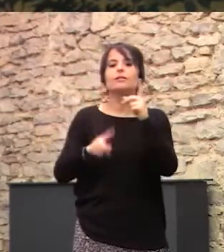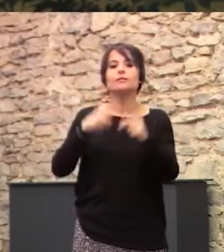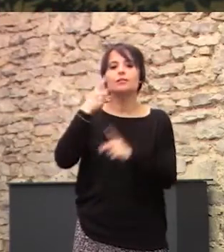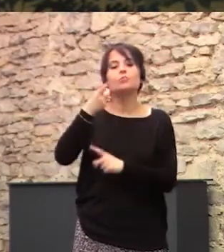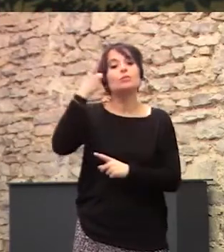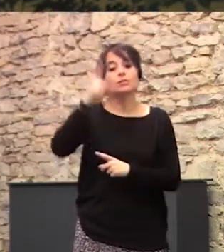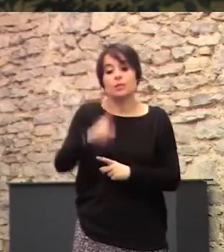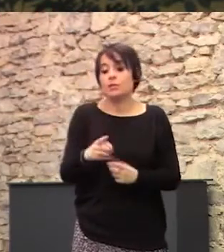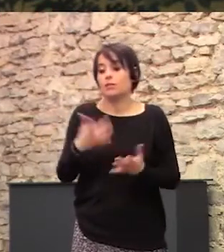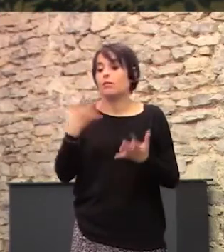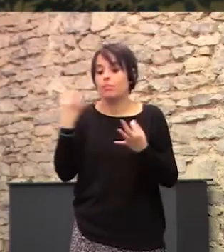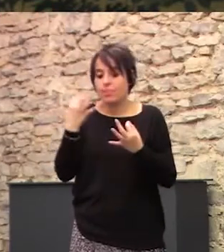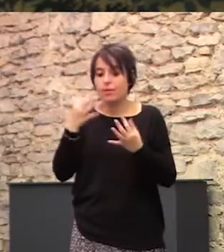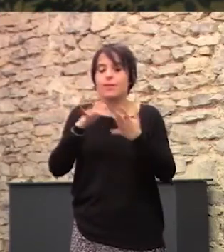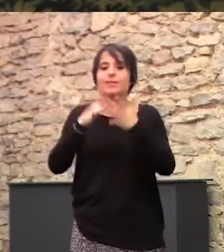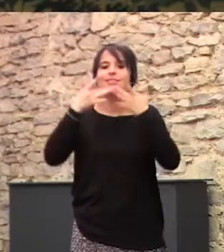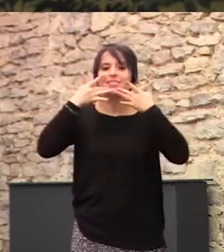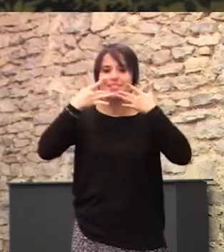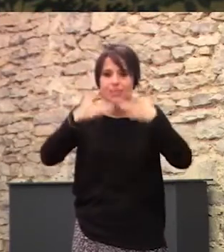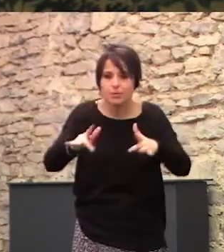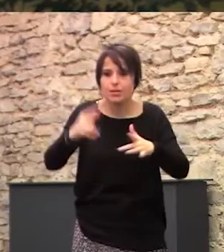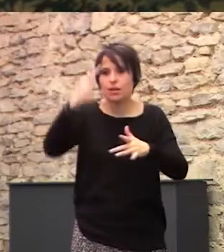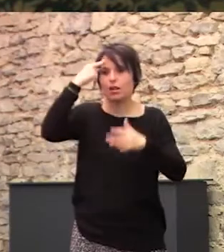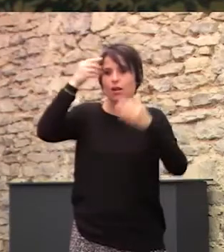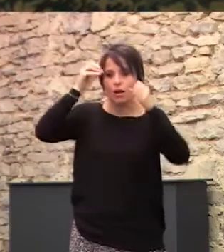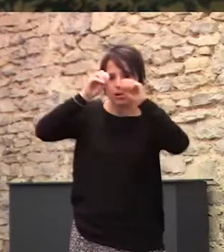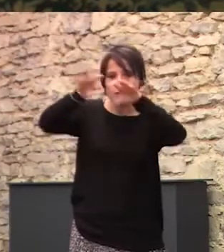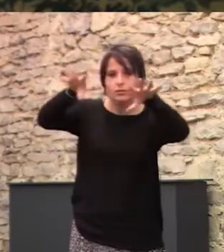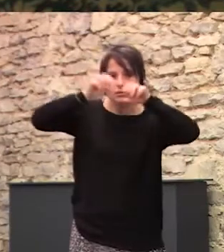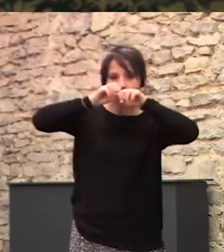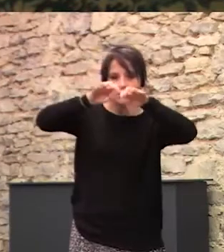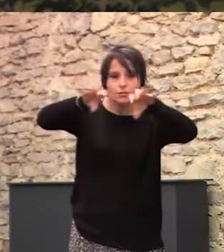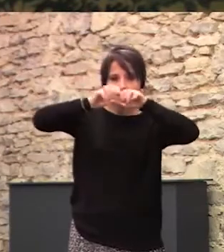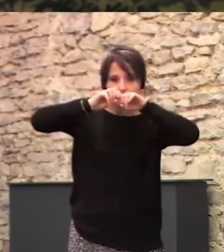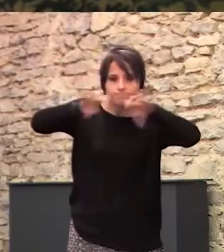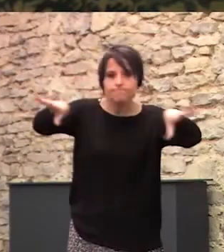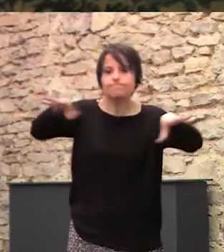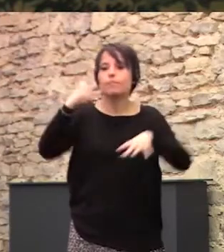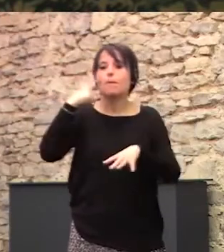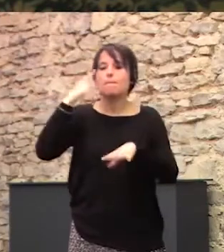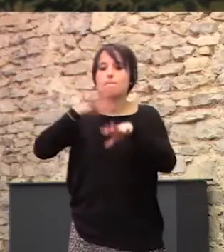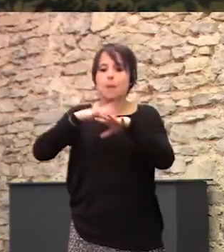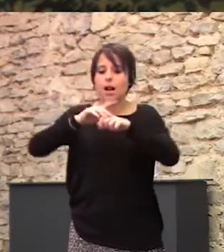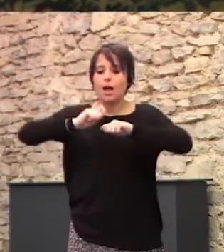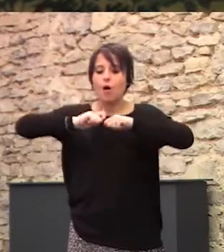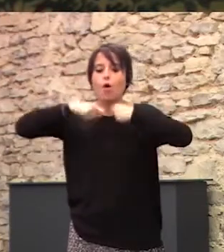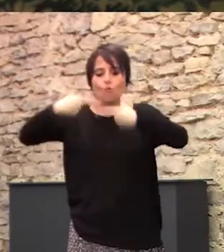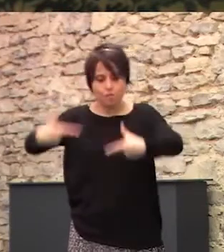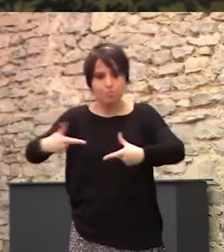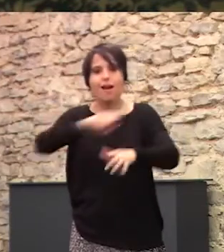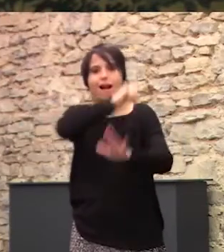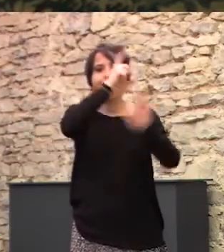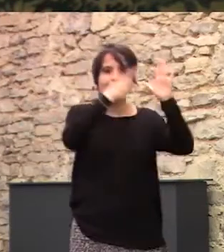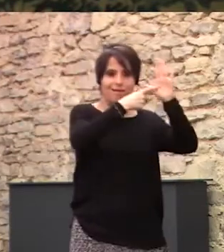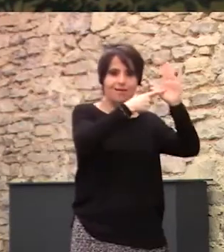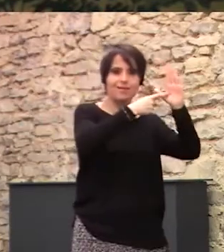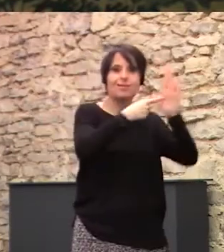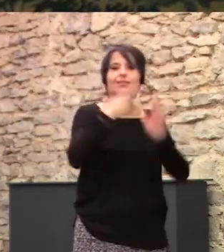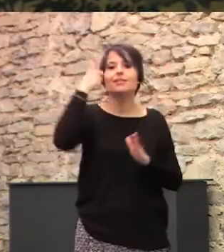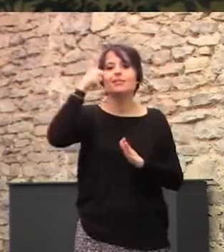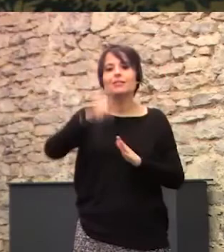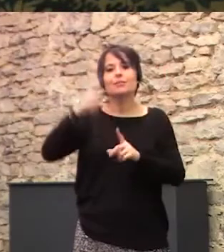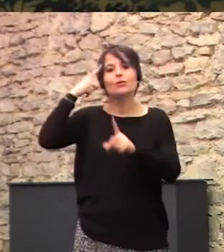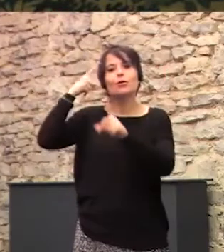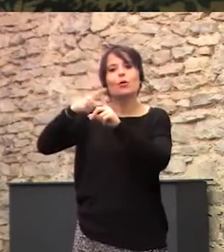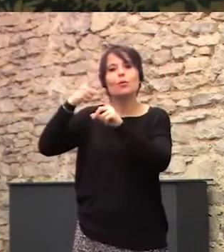este trabajo de sensibilización y concienciación a nivel de oficial, pero también a nivel de